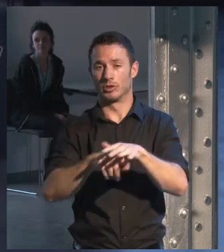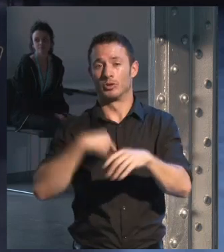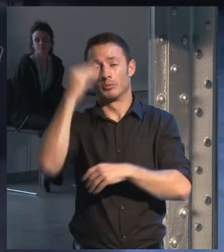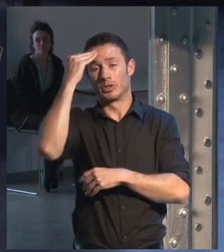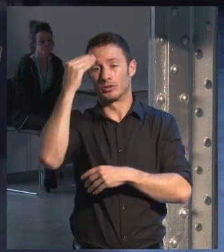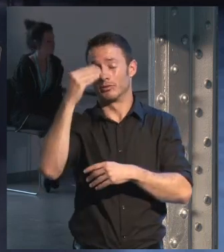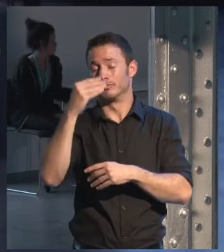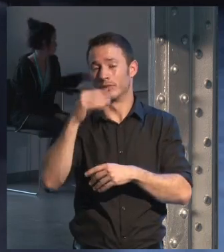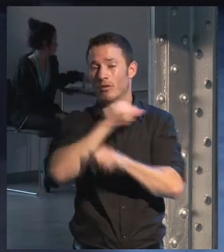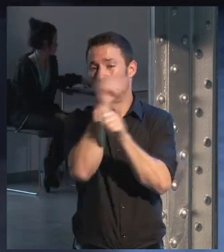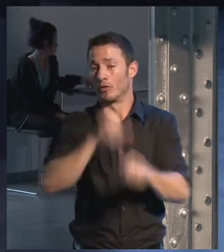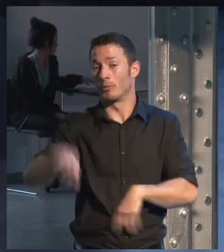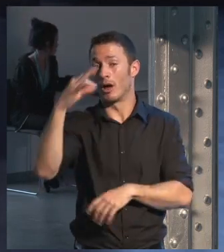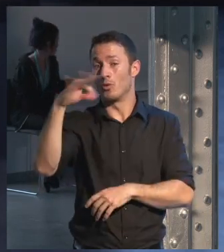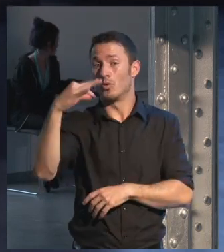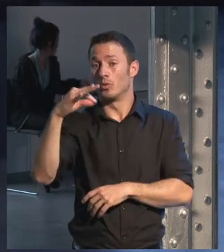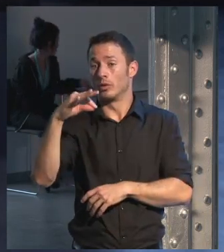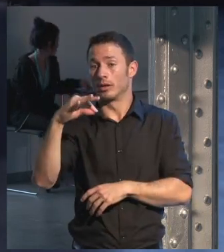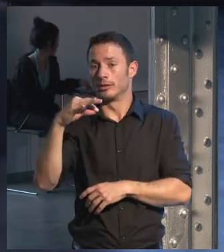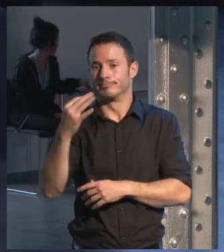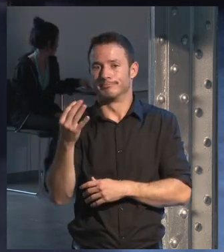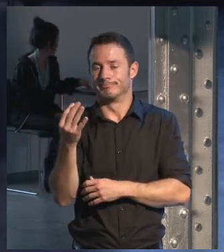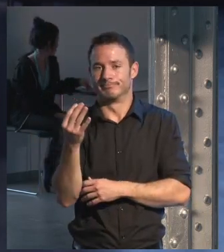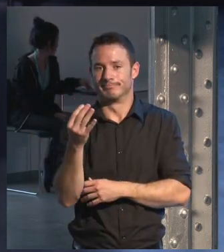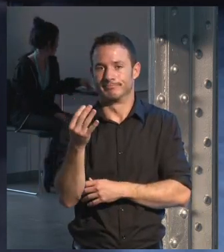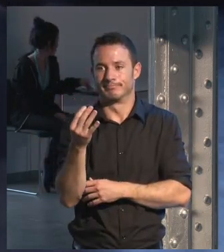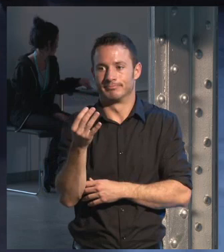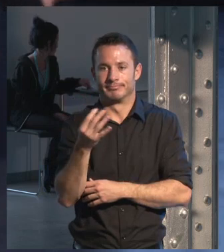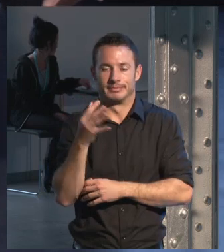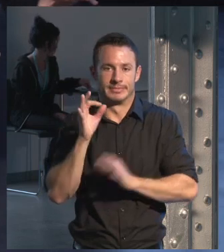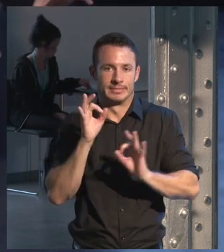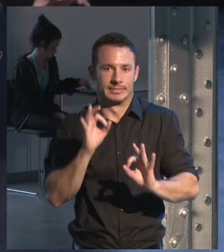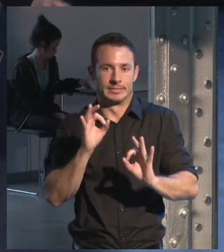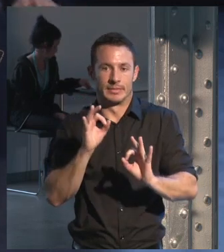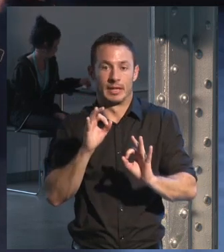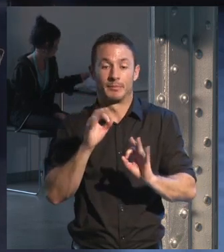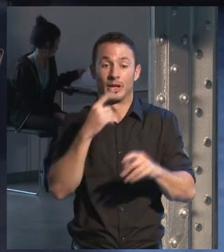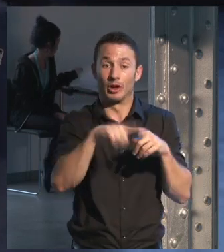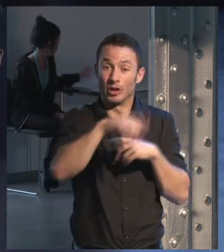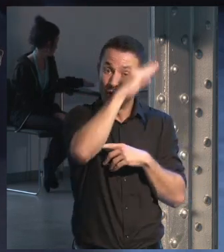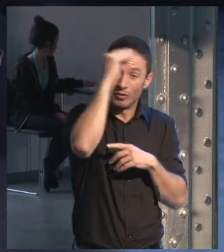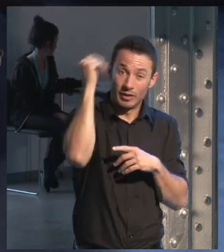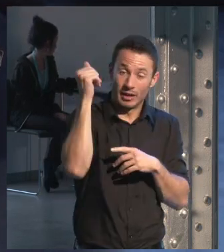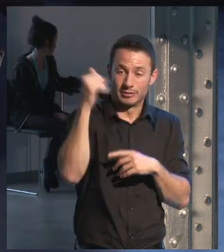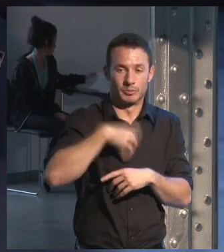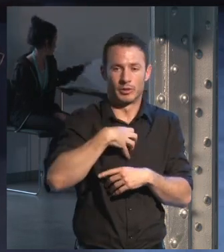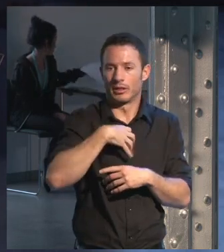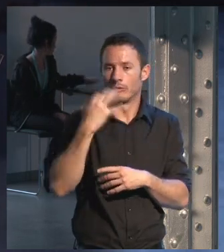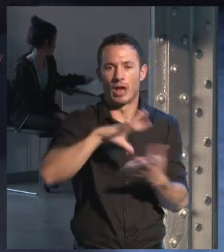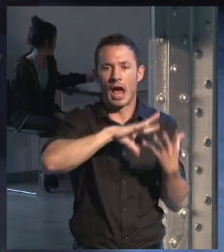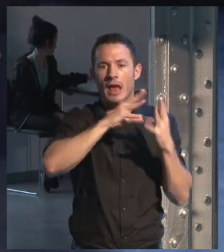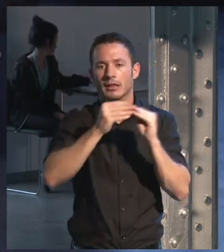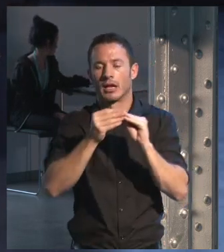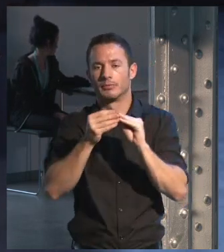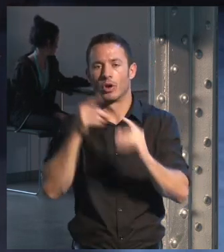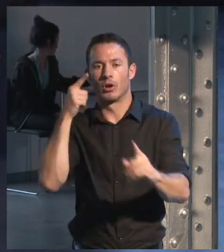es de forma absolutamente escalable. No hay que olvidarse de lo que ya existe, hay que adaptarse a lo que existe para ir